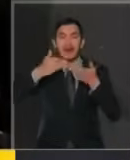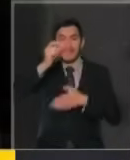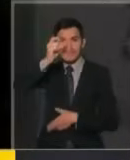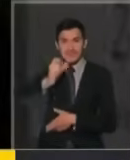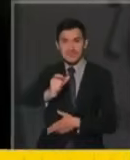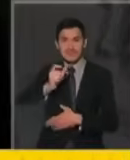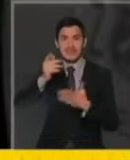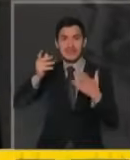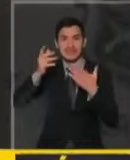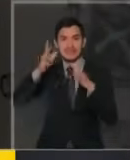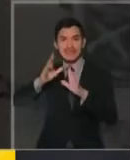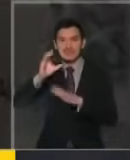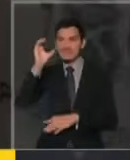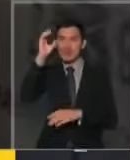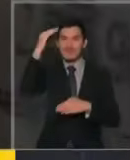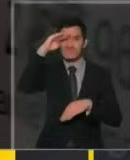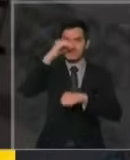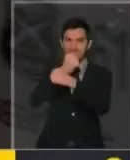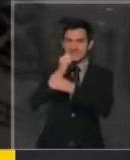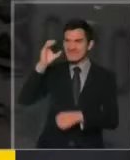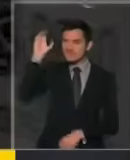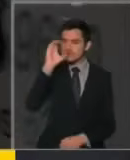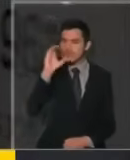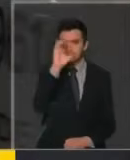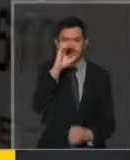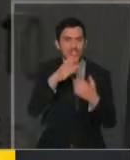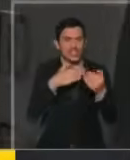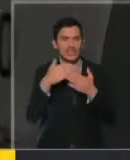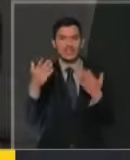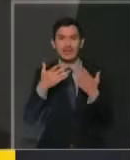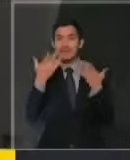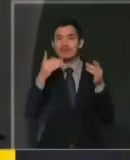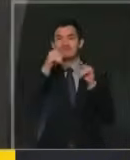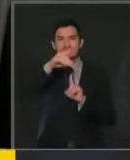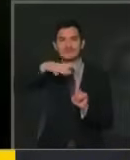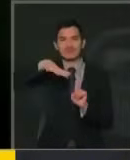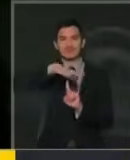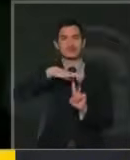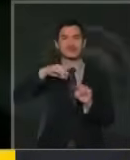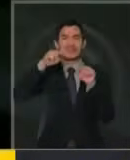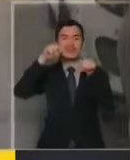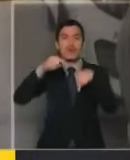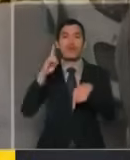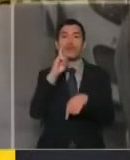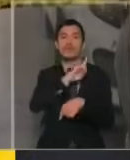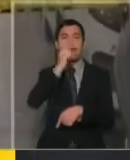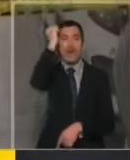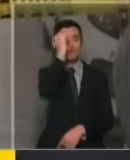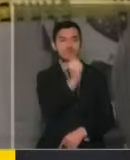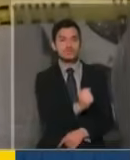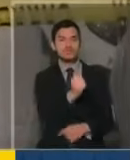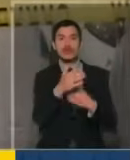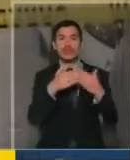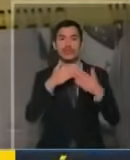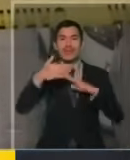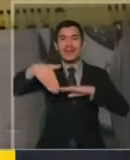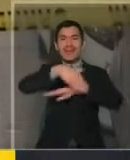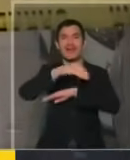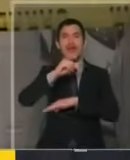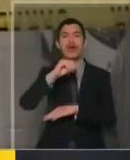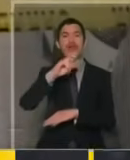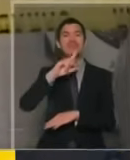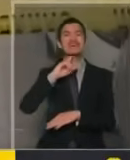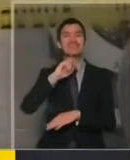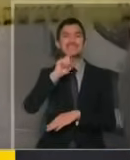siendo intensamente buscada por carabineros producto de toda esta situación. Este último homicidio se registró en calle La Orquesta con